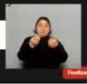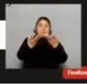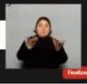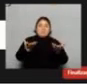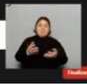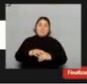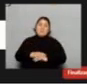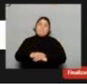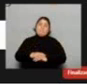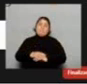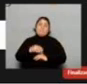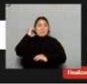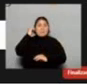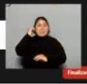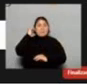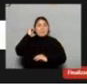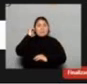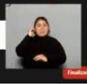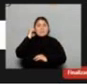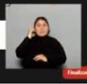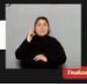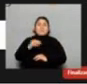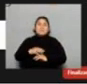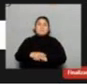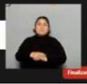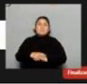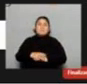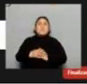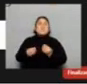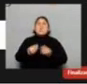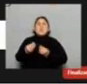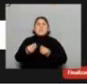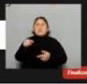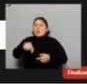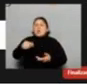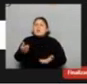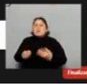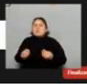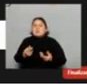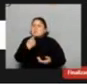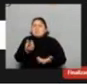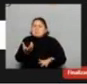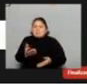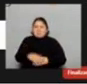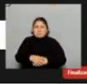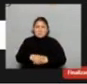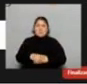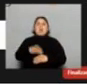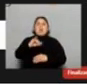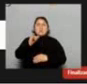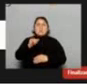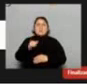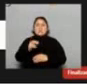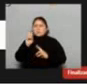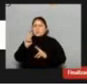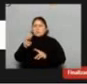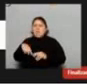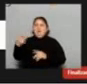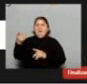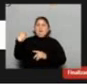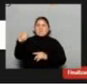caso, ¿quisieron quemar el pasto de los baldíos? ¿Qué quisieron hacer? Sí, nosotros tuvimos ayer